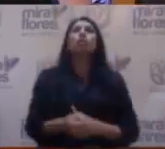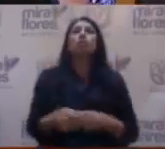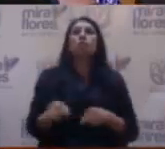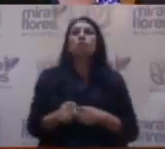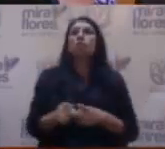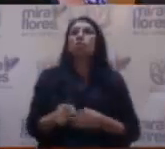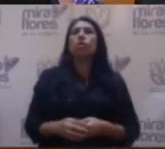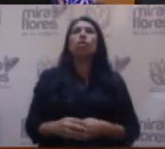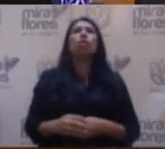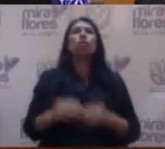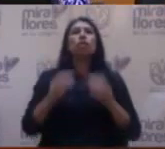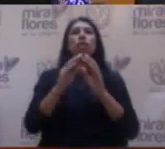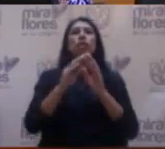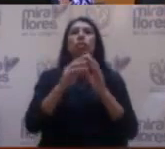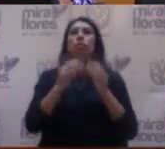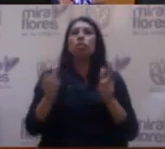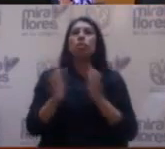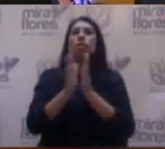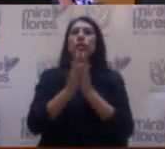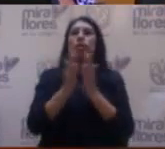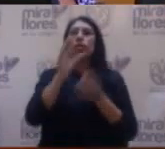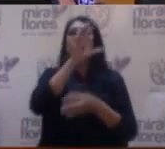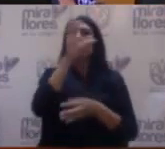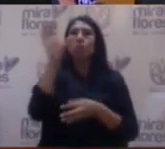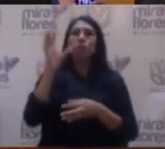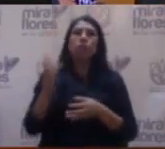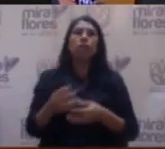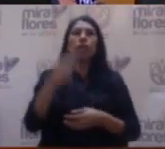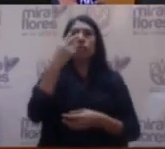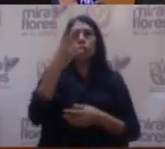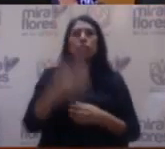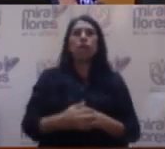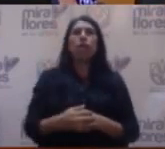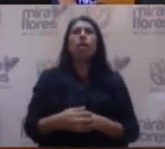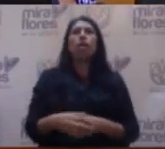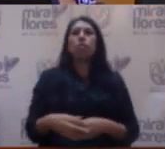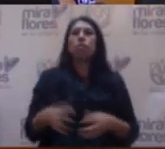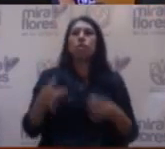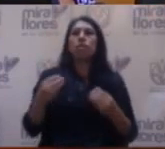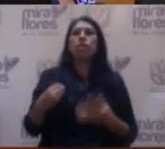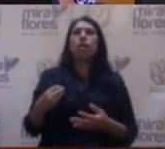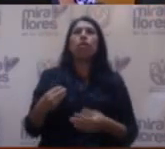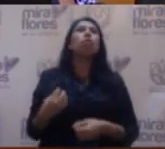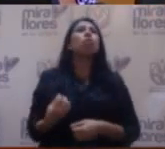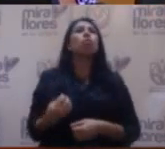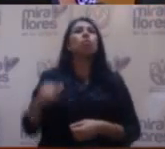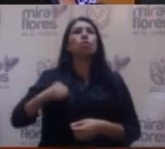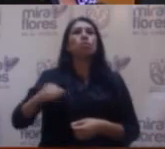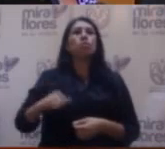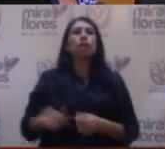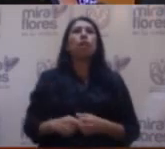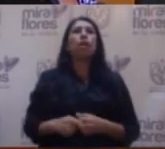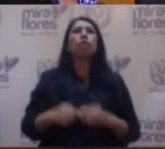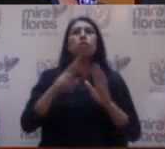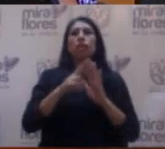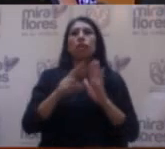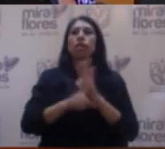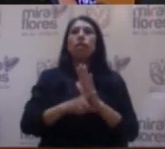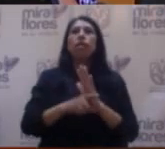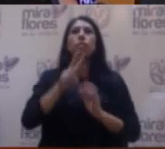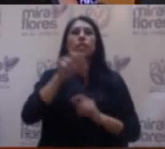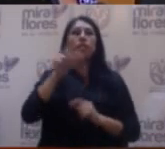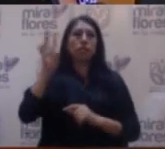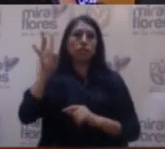Nacional. Hemos cumplido como municipalidad distrital con la meta 27. Comentábamos hace un tiempo